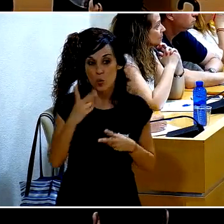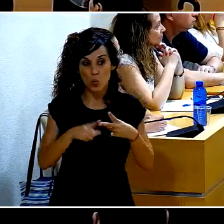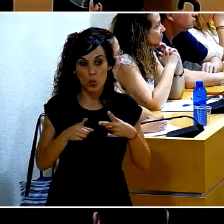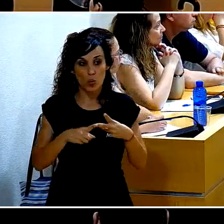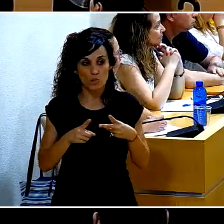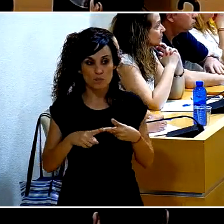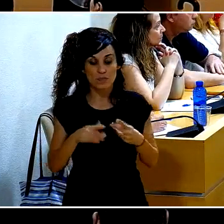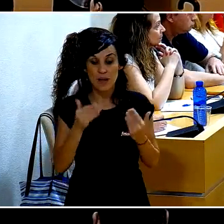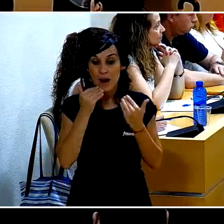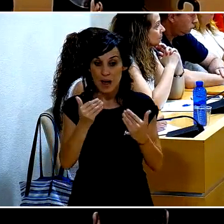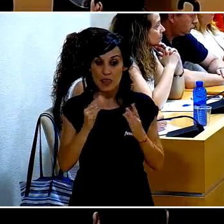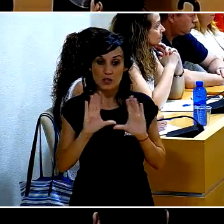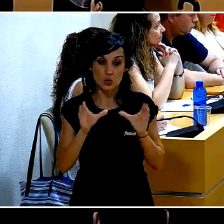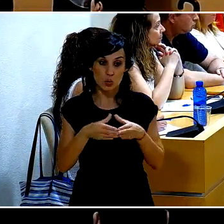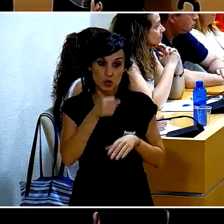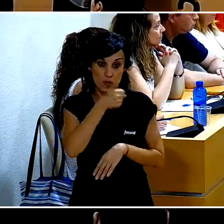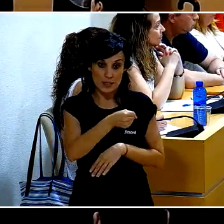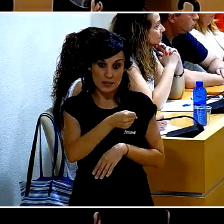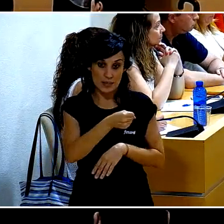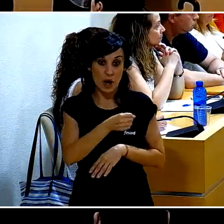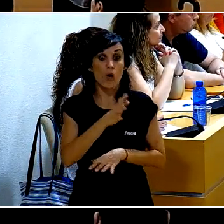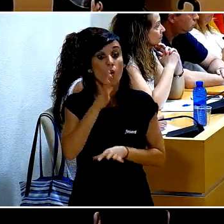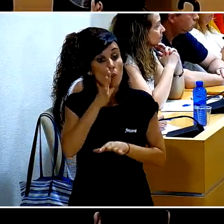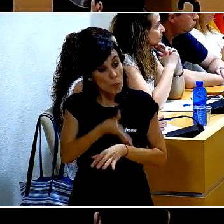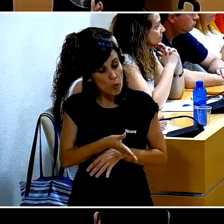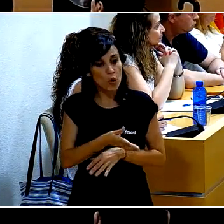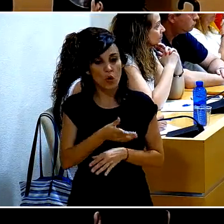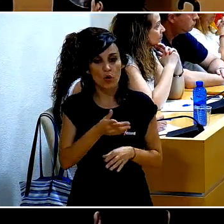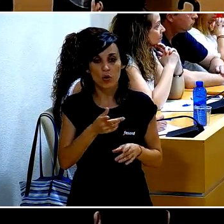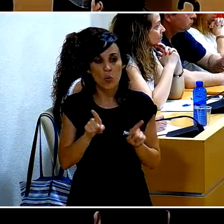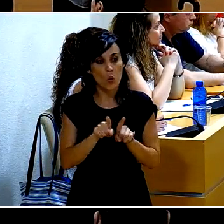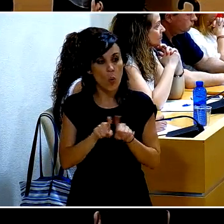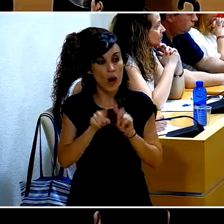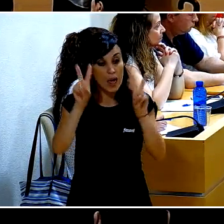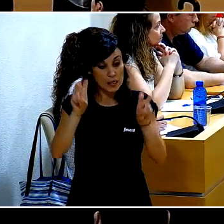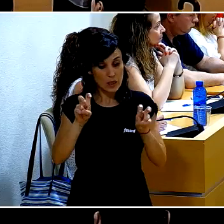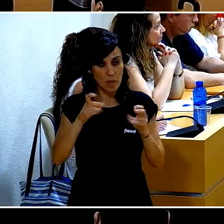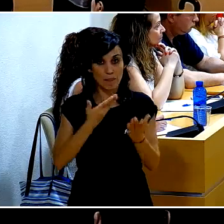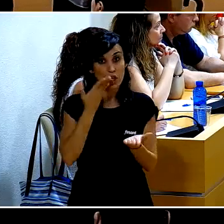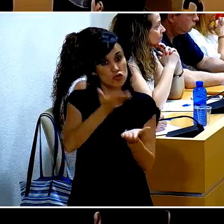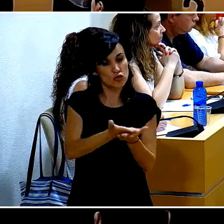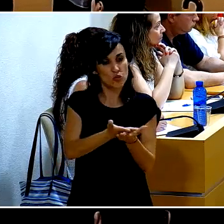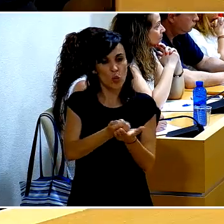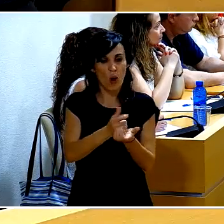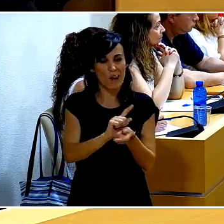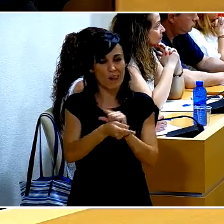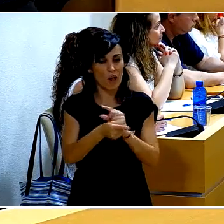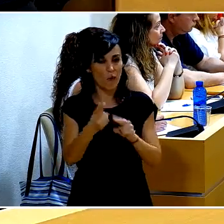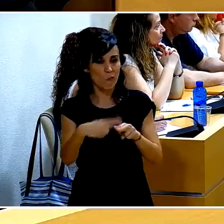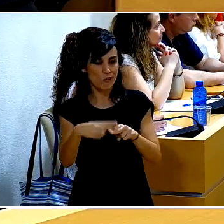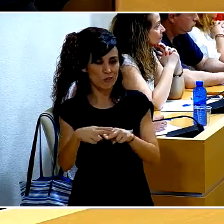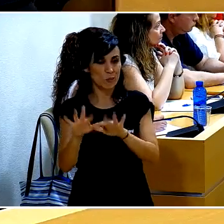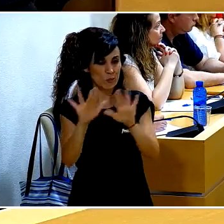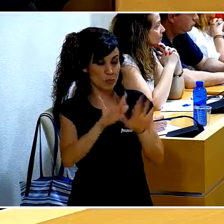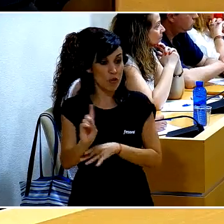dar las gracias al Grupo Socialista precisamente por no politizar la moción. No se trata de